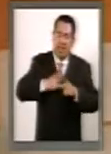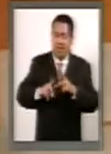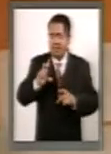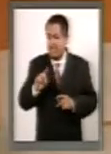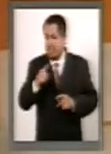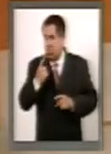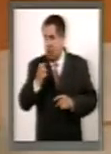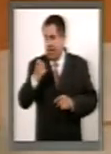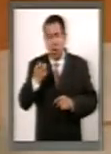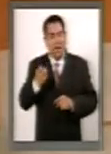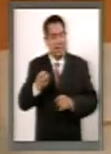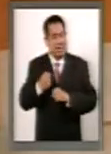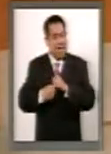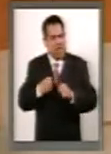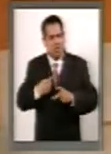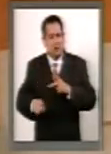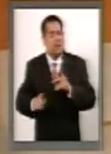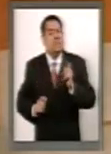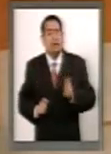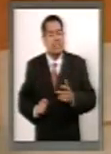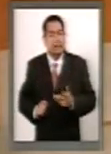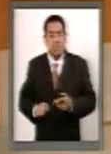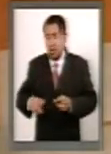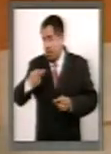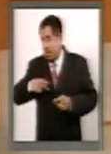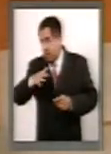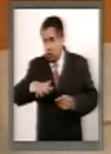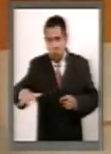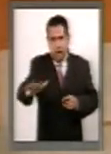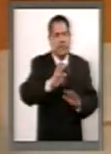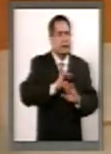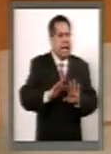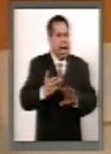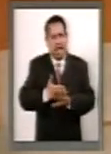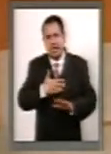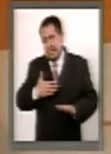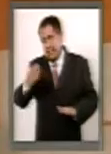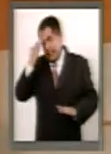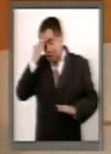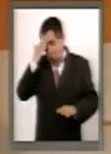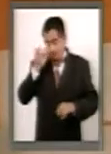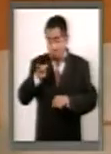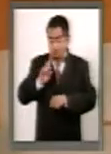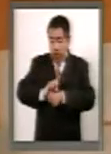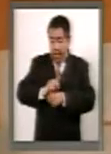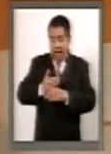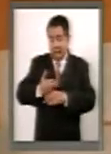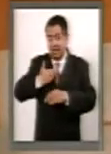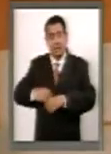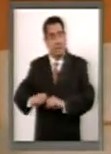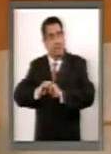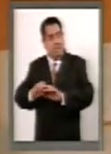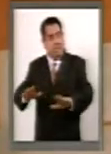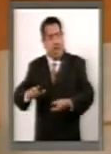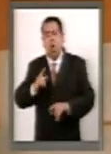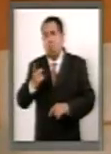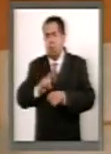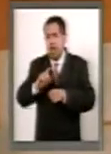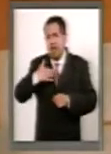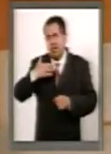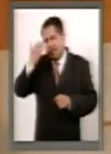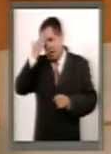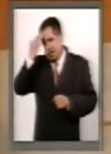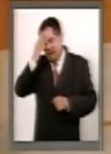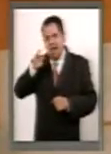año. Es decir, el pueblo de México pudo conocer, un día antes de su promulgación, el contenido